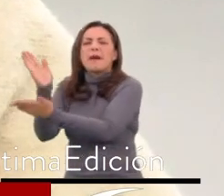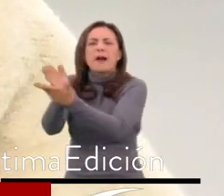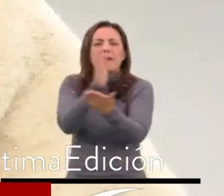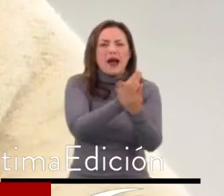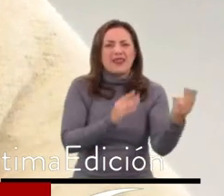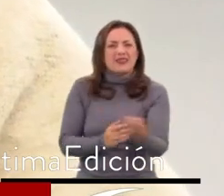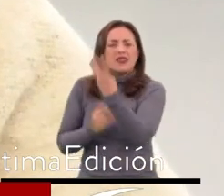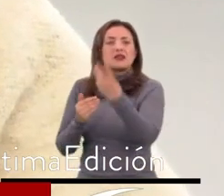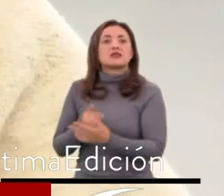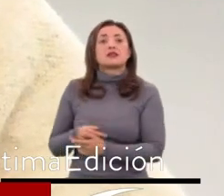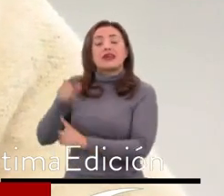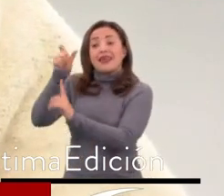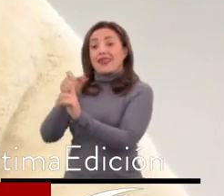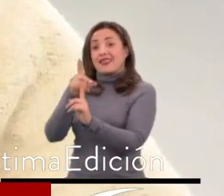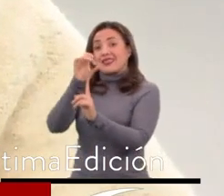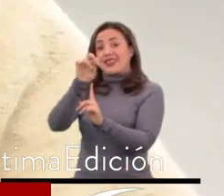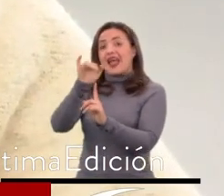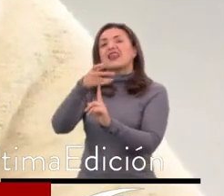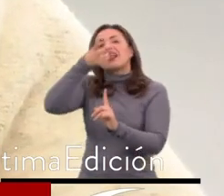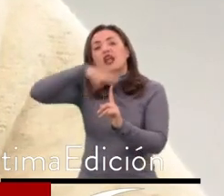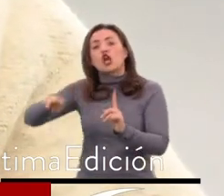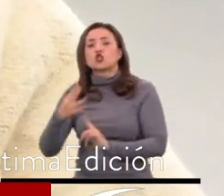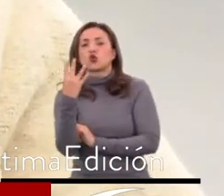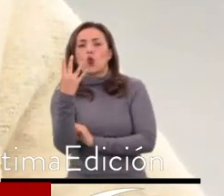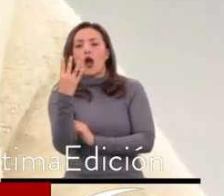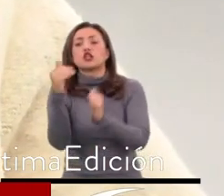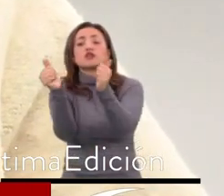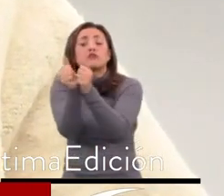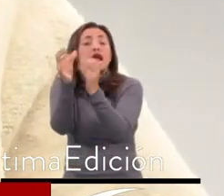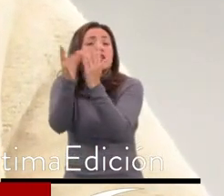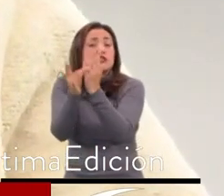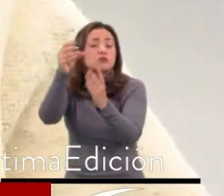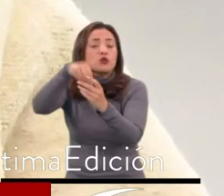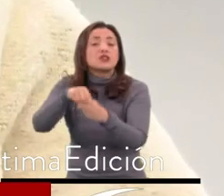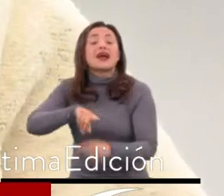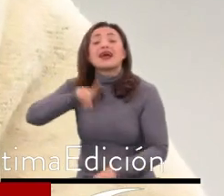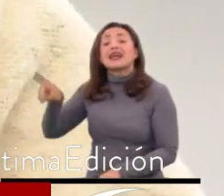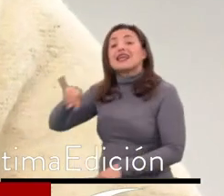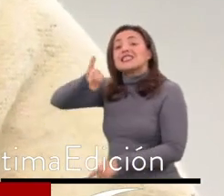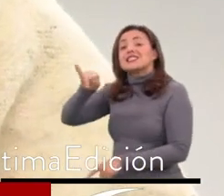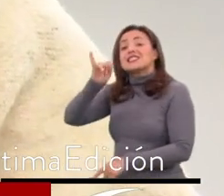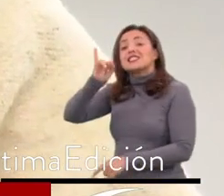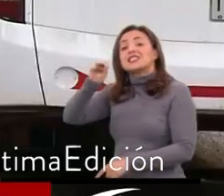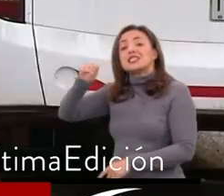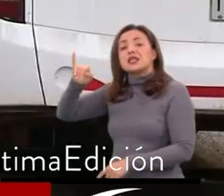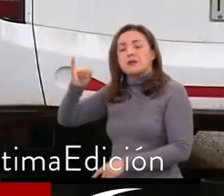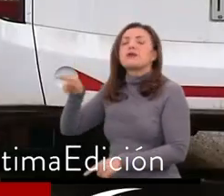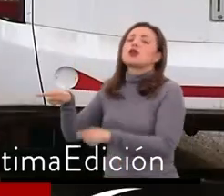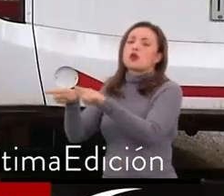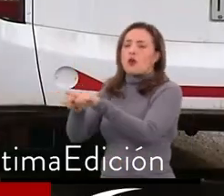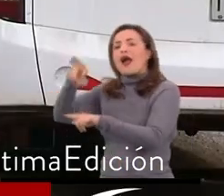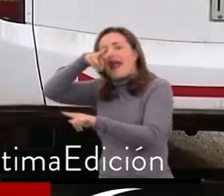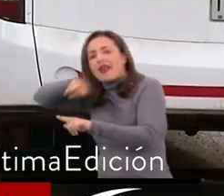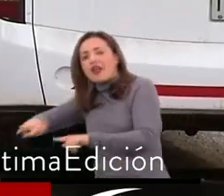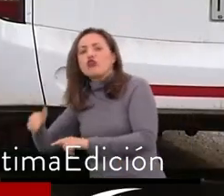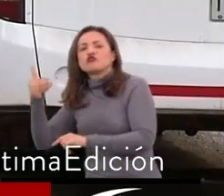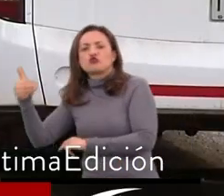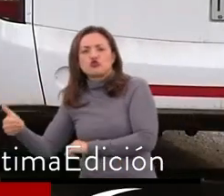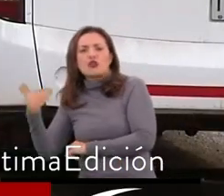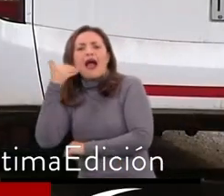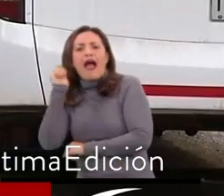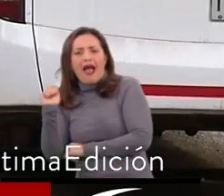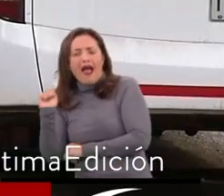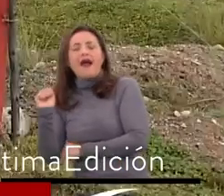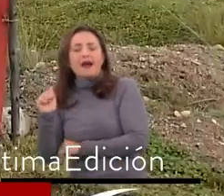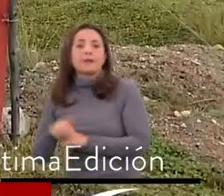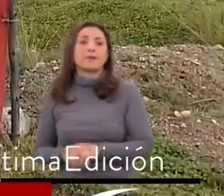tenía 4 hijos, vivía con su esposa, y Jimmy Rincón era pues padre también de una menor. En la zona el